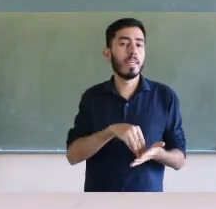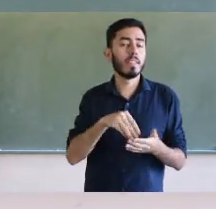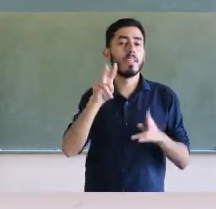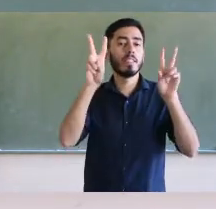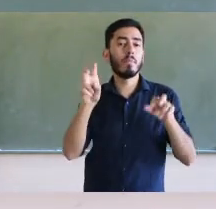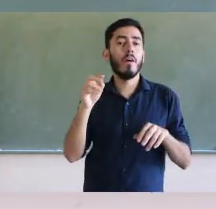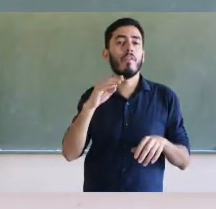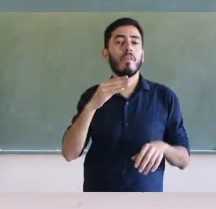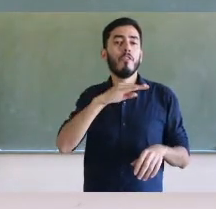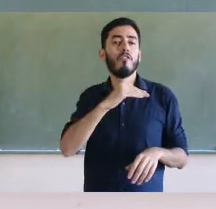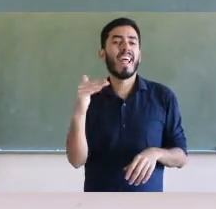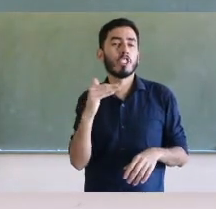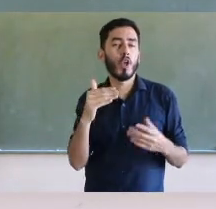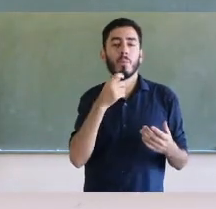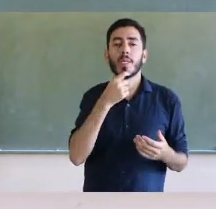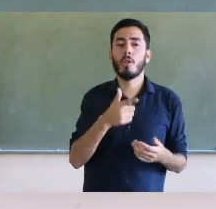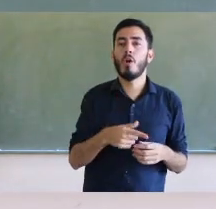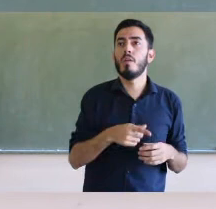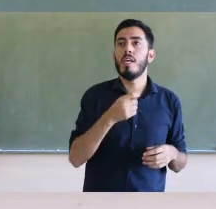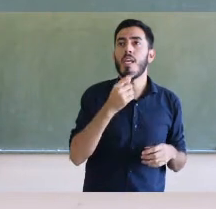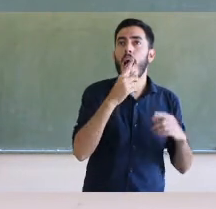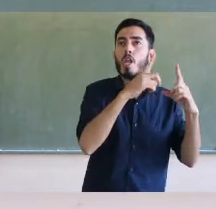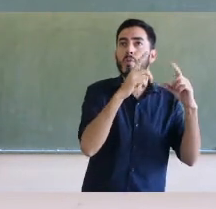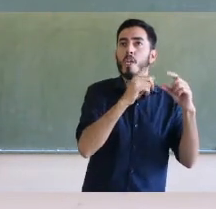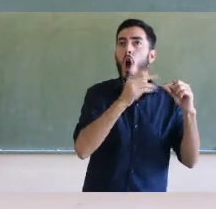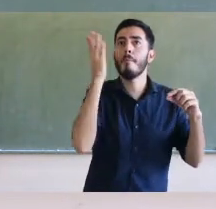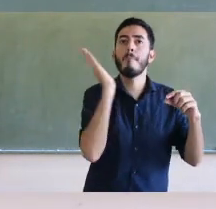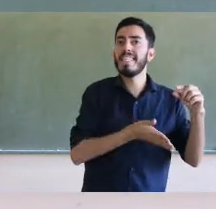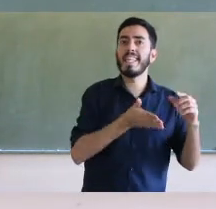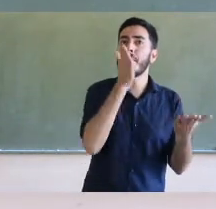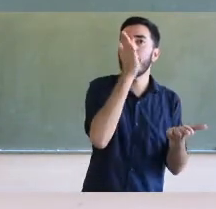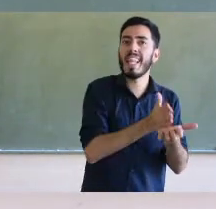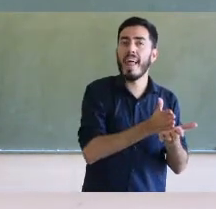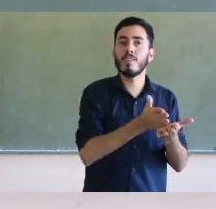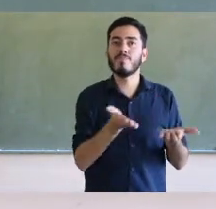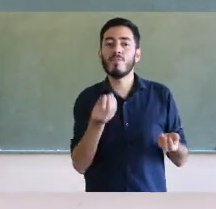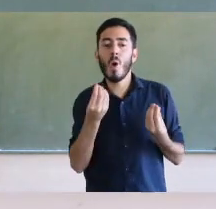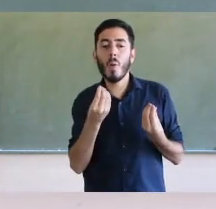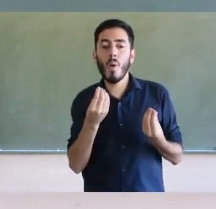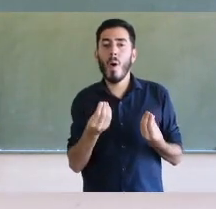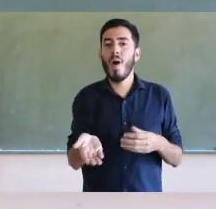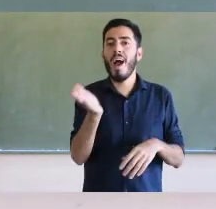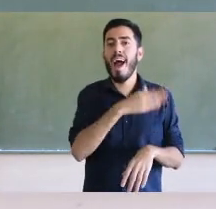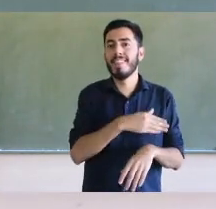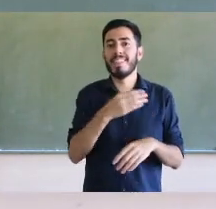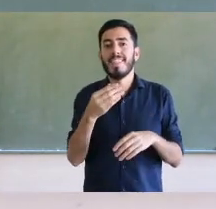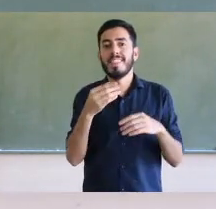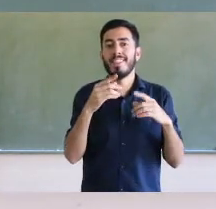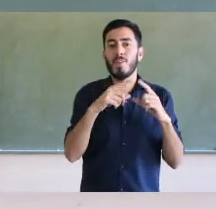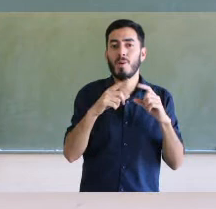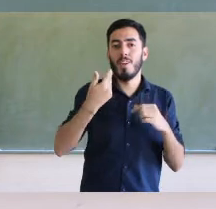Fíjense que cuando te dice la mitad de un número. Cuando estábamos en números naturales lo escribíamos como X